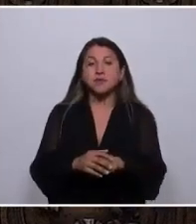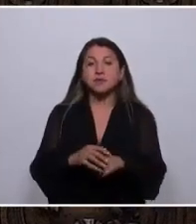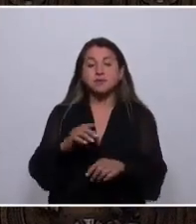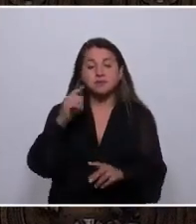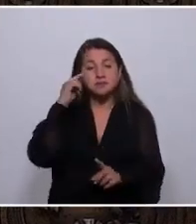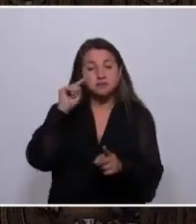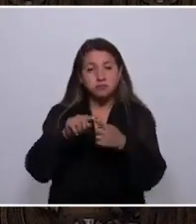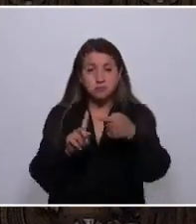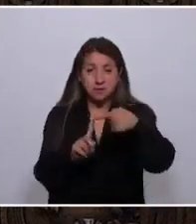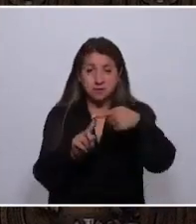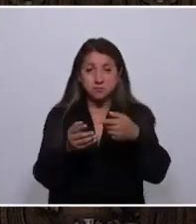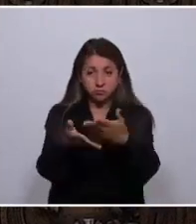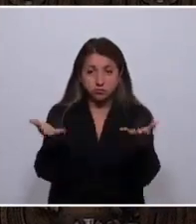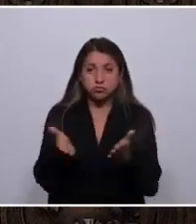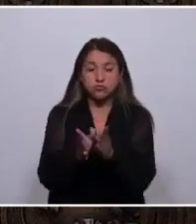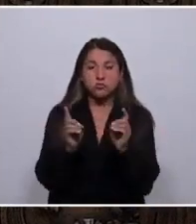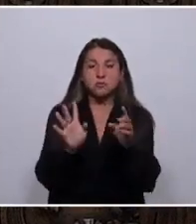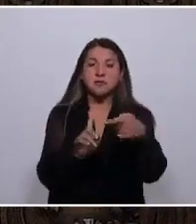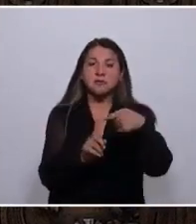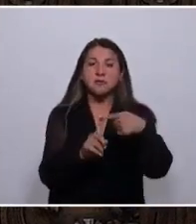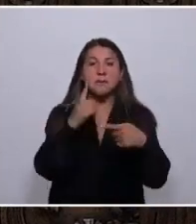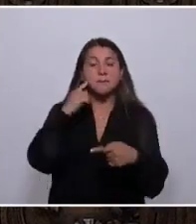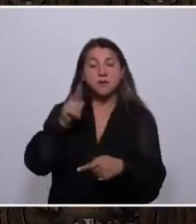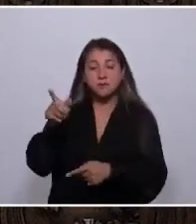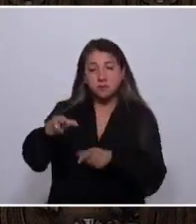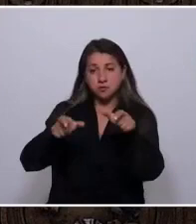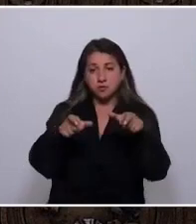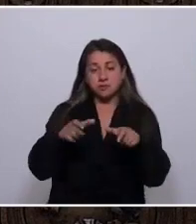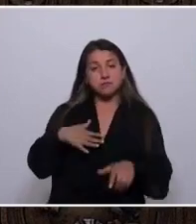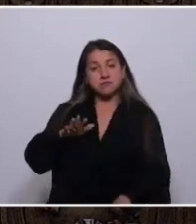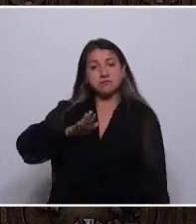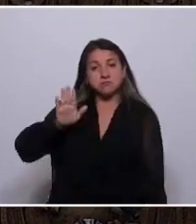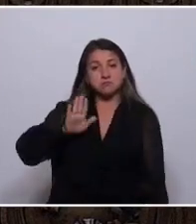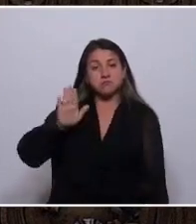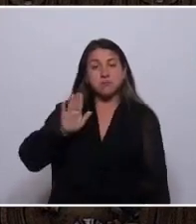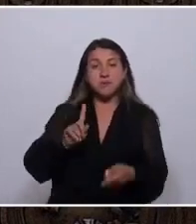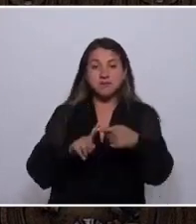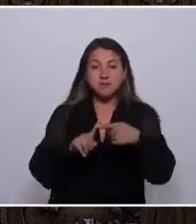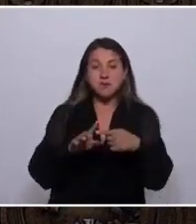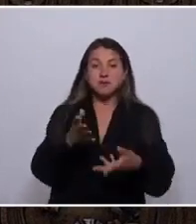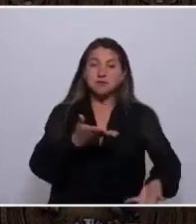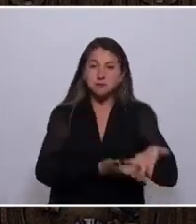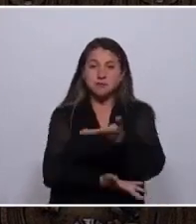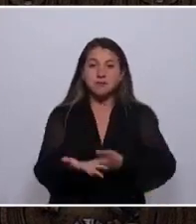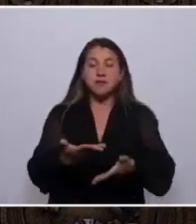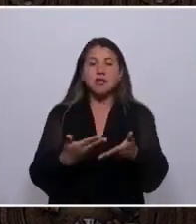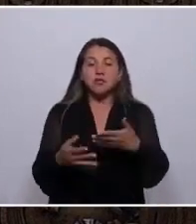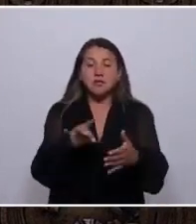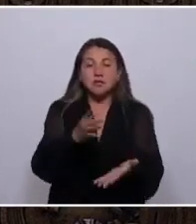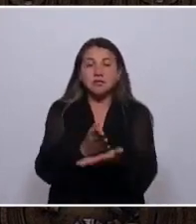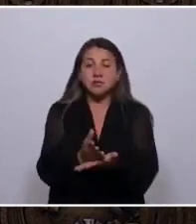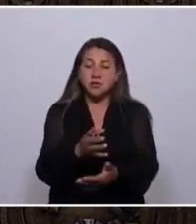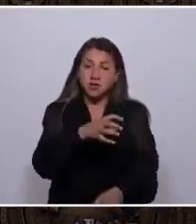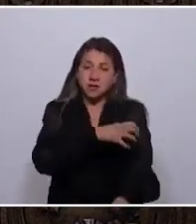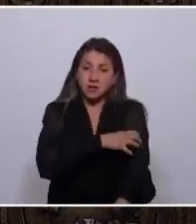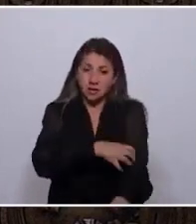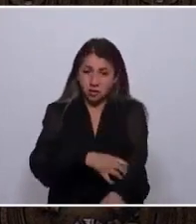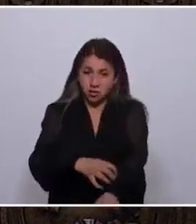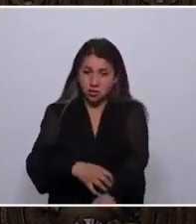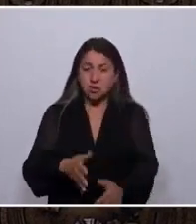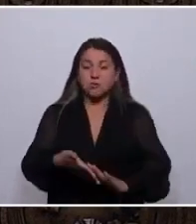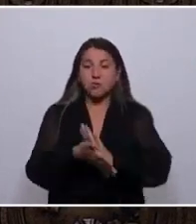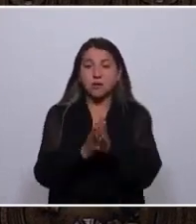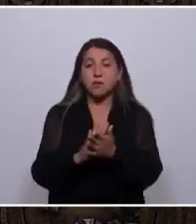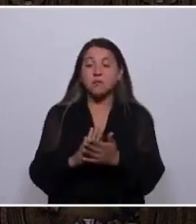participativa, donde la ciudadanía tome un rol protagónico en la toma de las decisiones a nivel nacional, regional y local, a través de mecanismos tales como